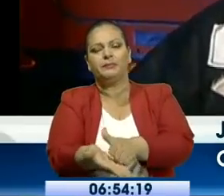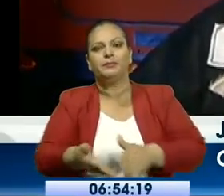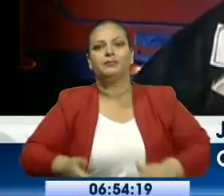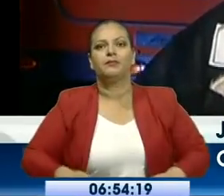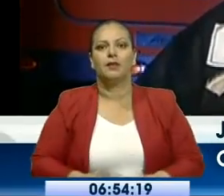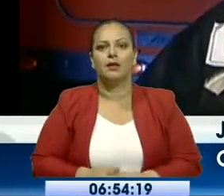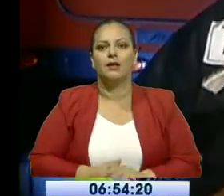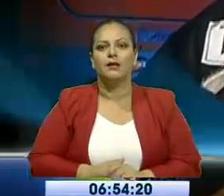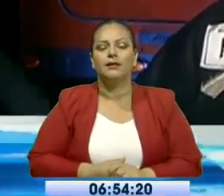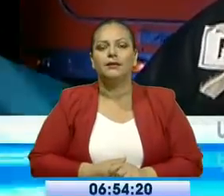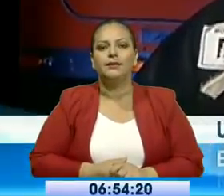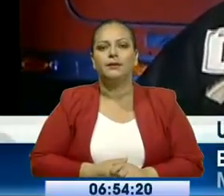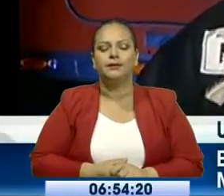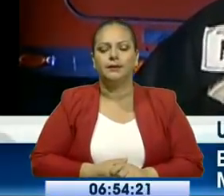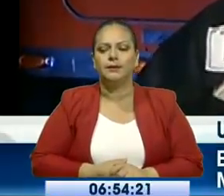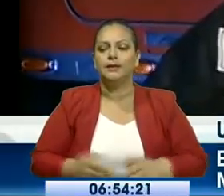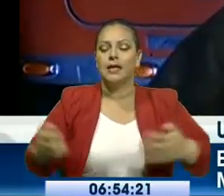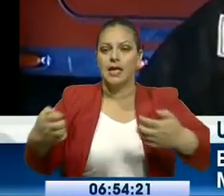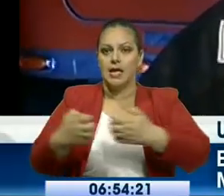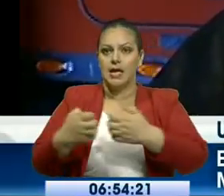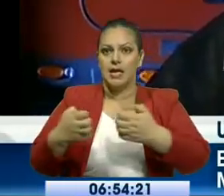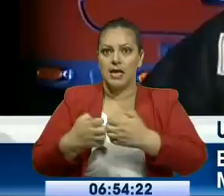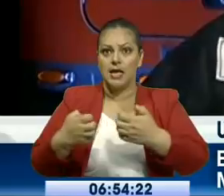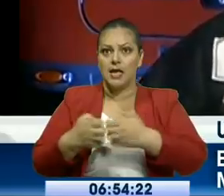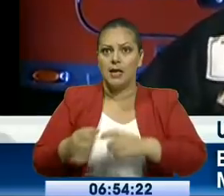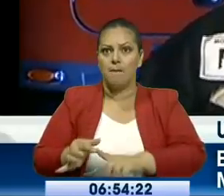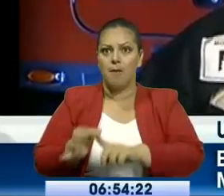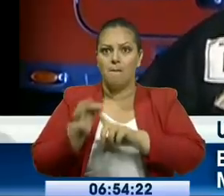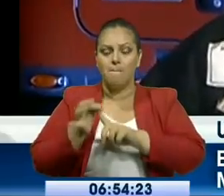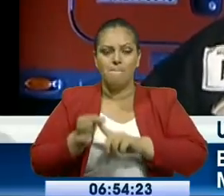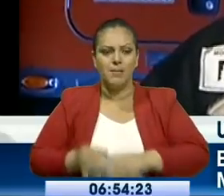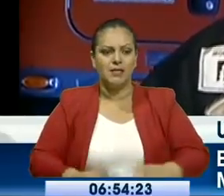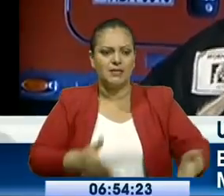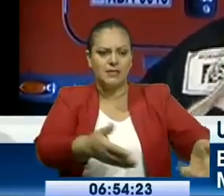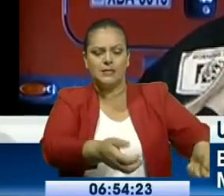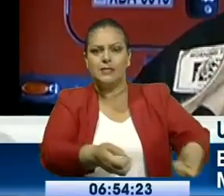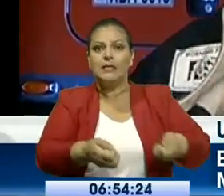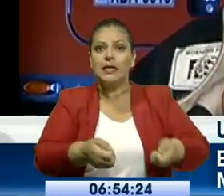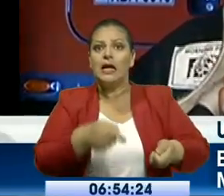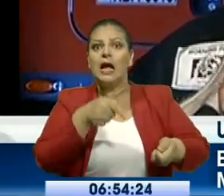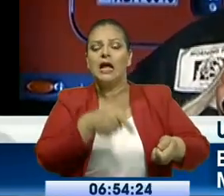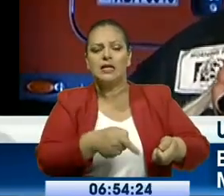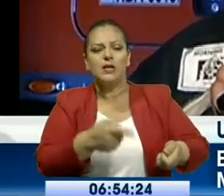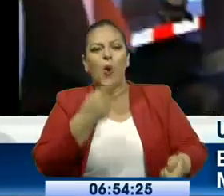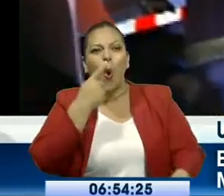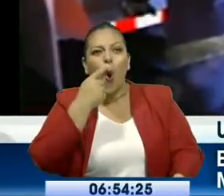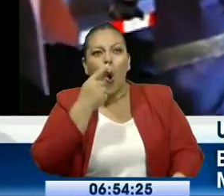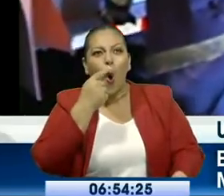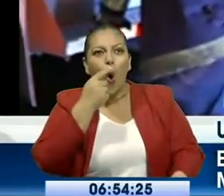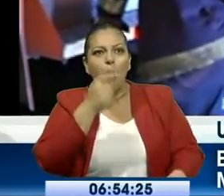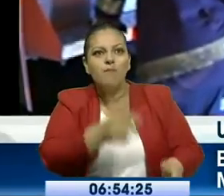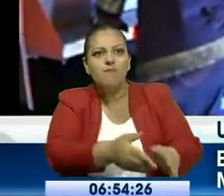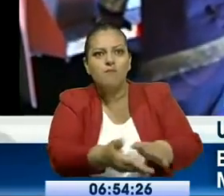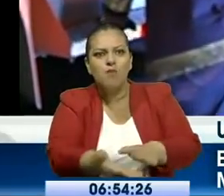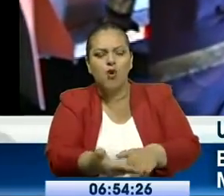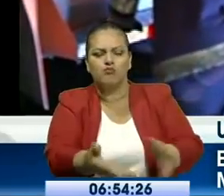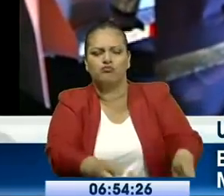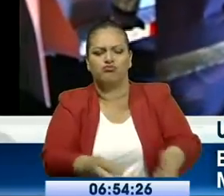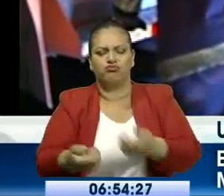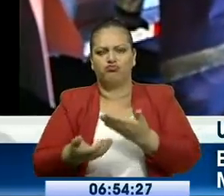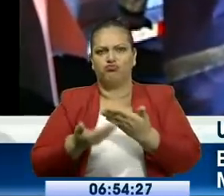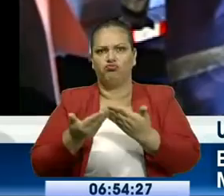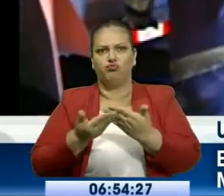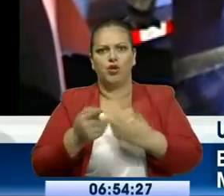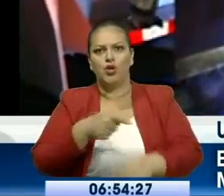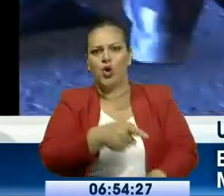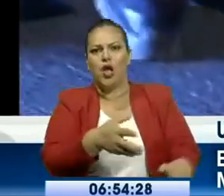debido al accidente nosotros hemos tenido que usar pues equipos de extricación para poder liberar a la persona que estaba atrapada entre los fierros del vehículo. Autoridades de tránsito piden